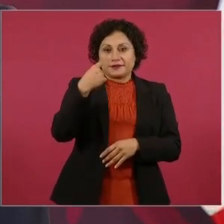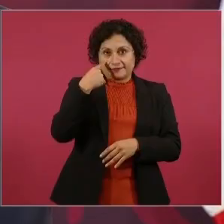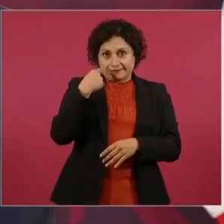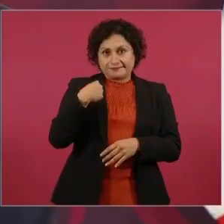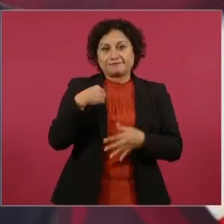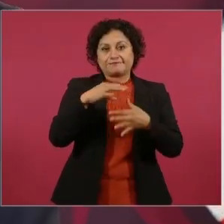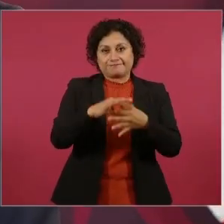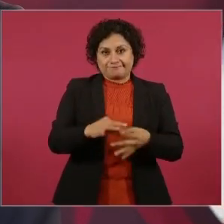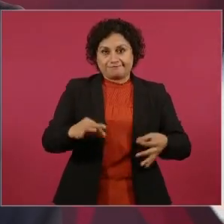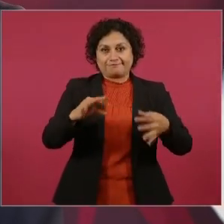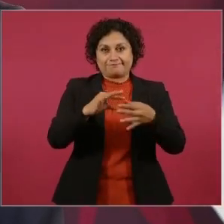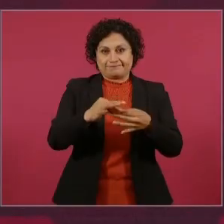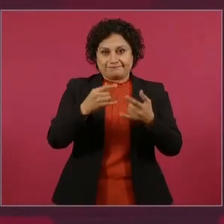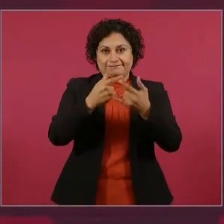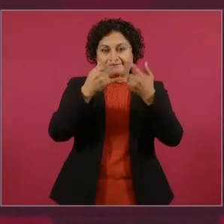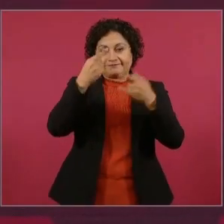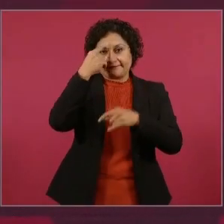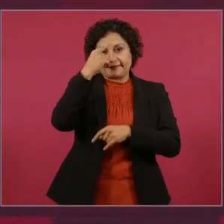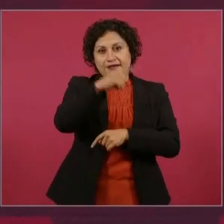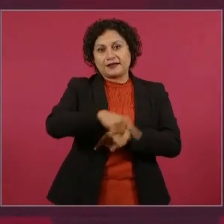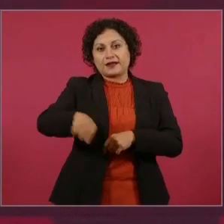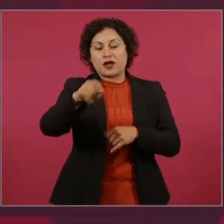cuento también para los jóvenes